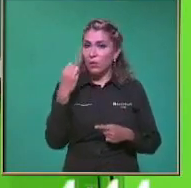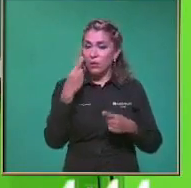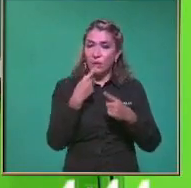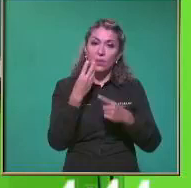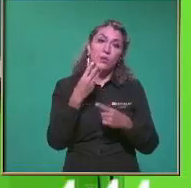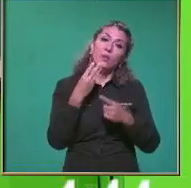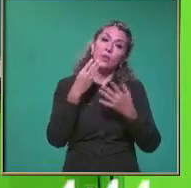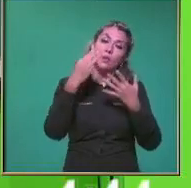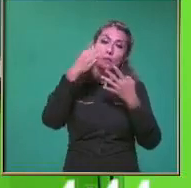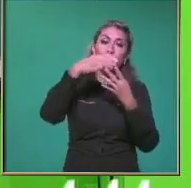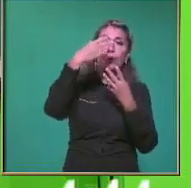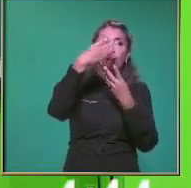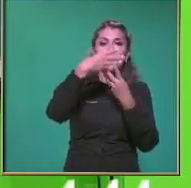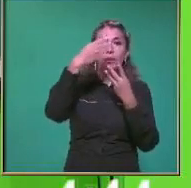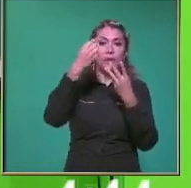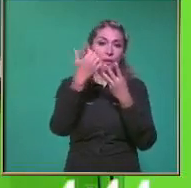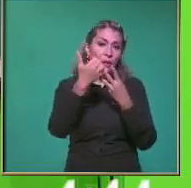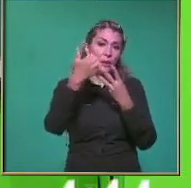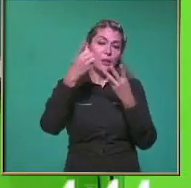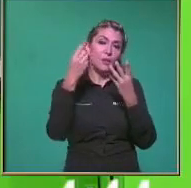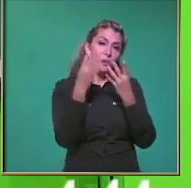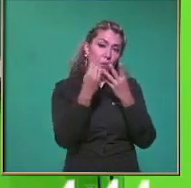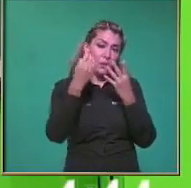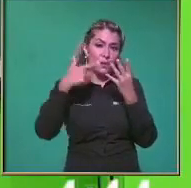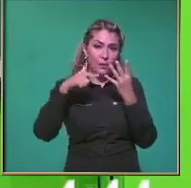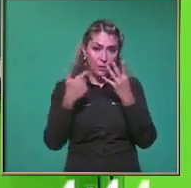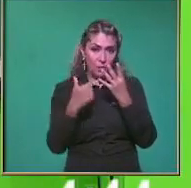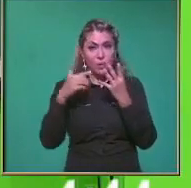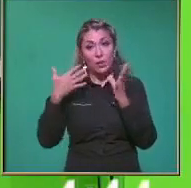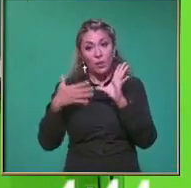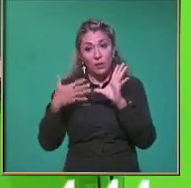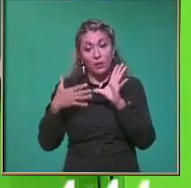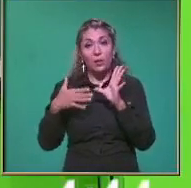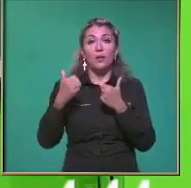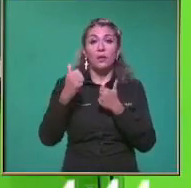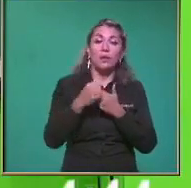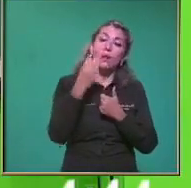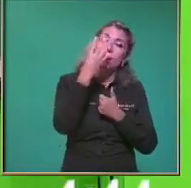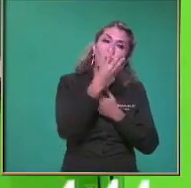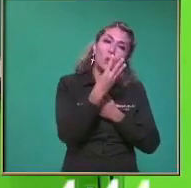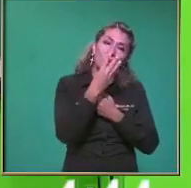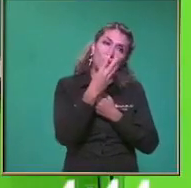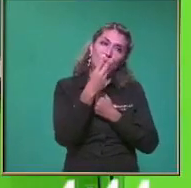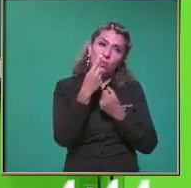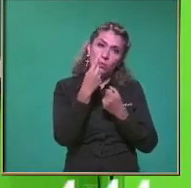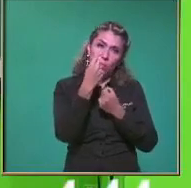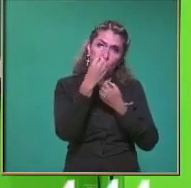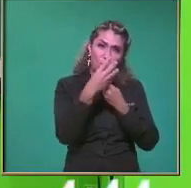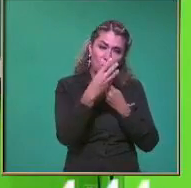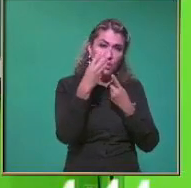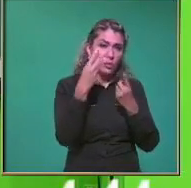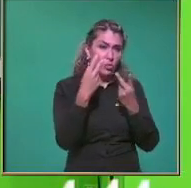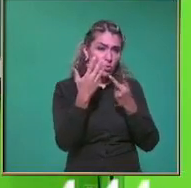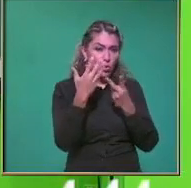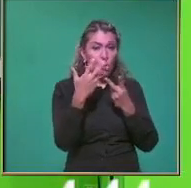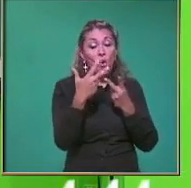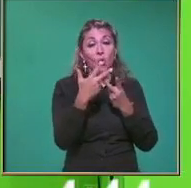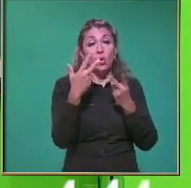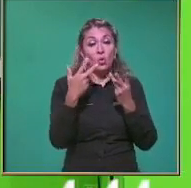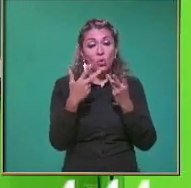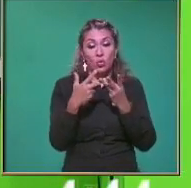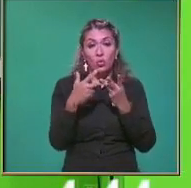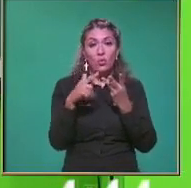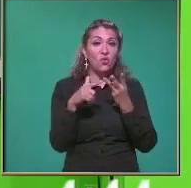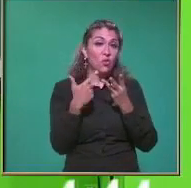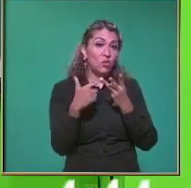por 5, 15 y así sucesivamente. Para el 4, 4 por 1, 4, 4 por 2, 8, 4 por 3, 12. Ah, coinciden en